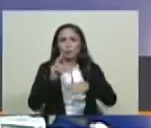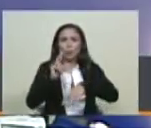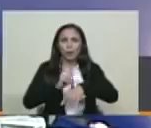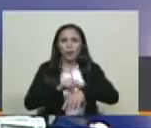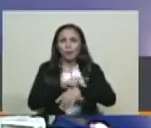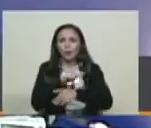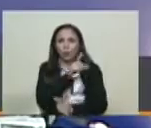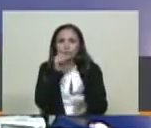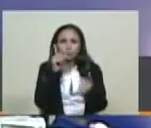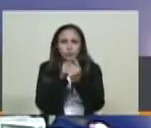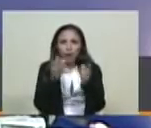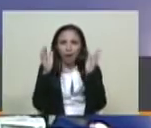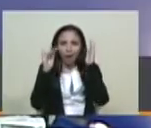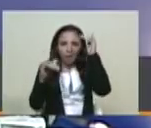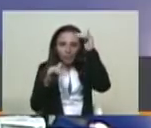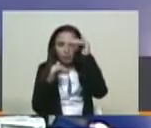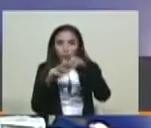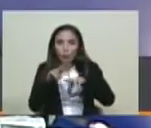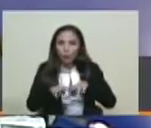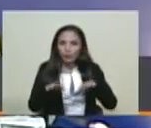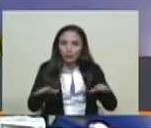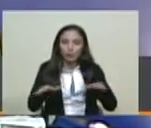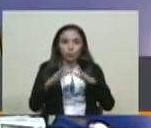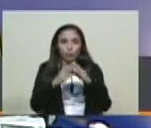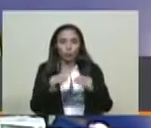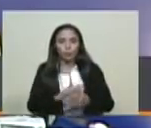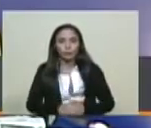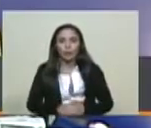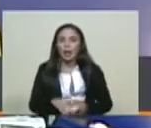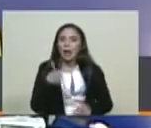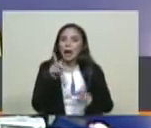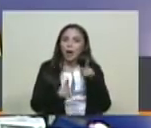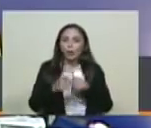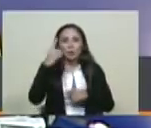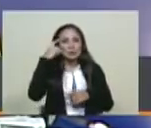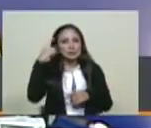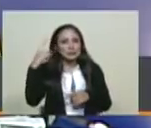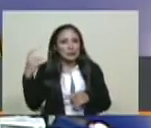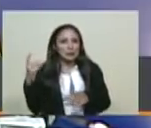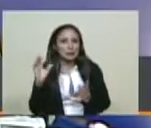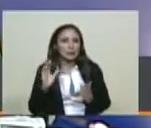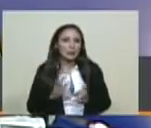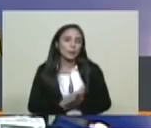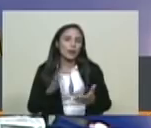atienda a los niños. ¿Ah? Y los psiquiatras también, para atender a la oposición.